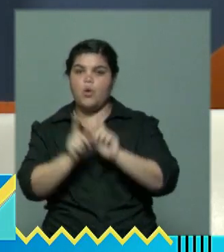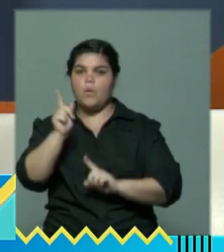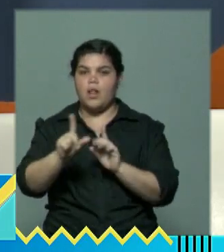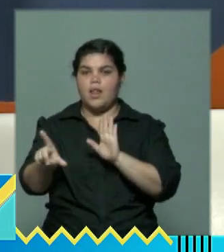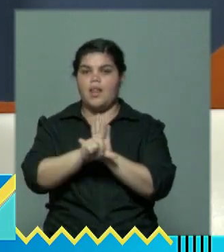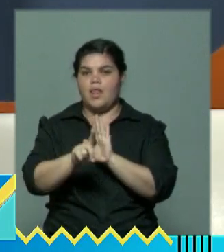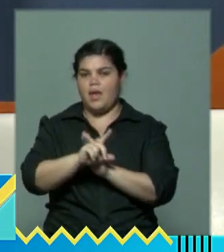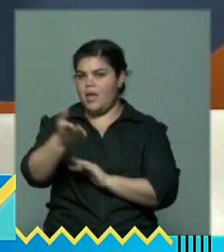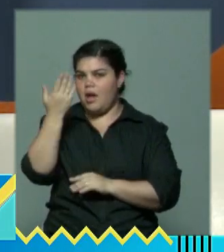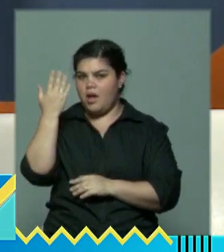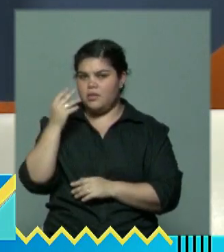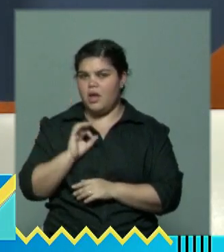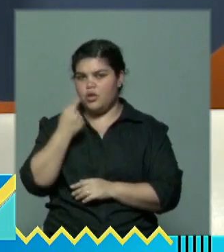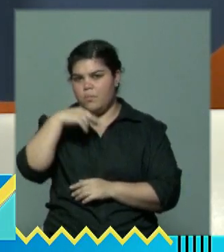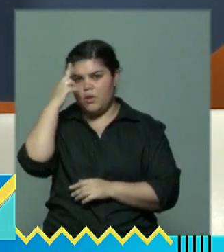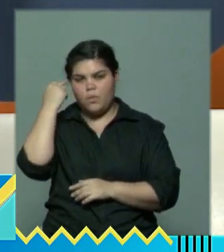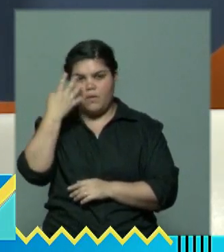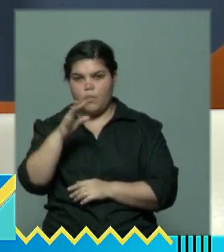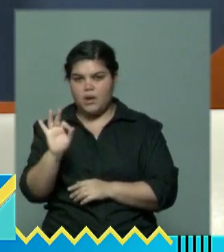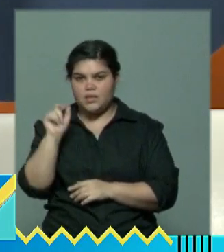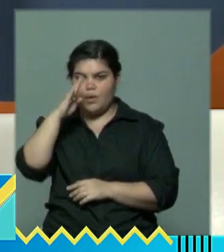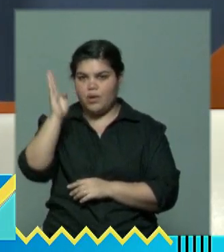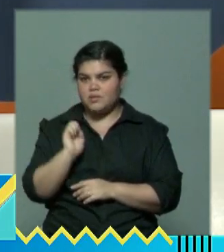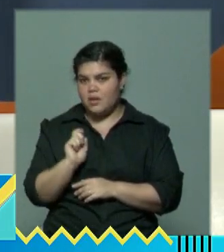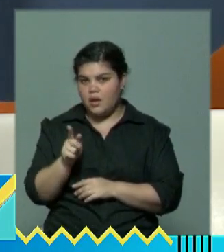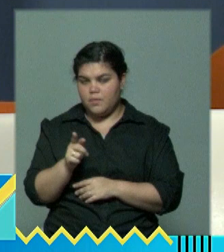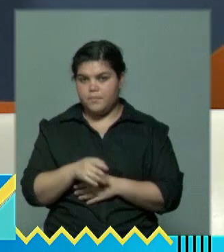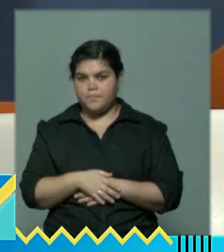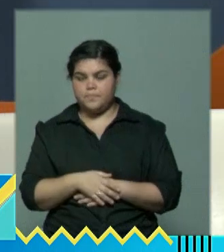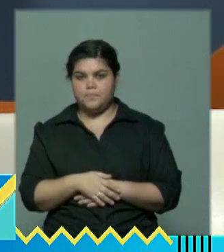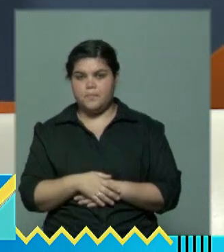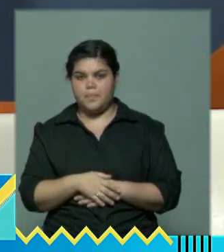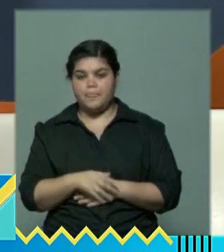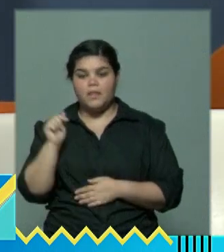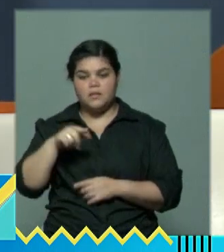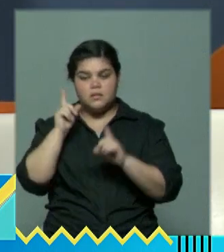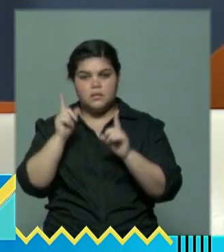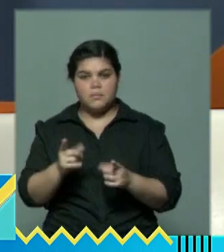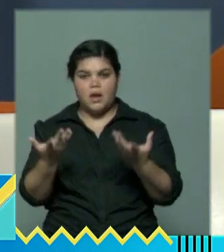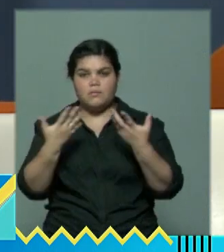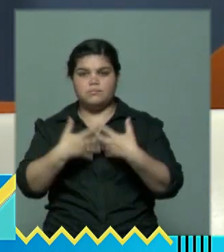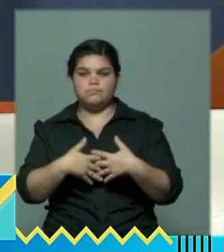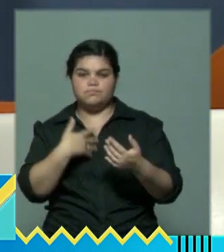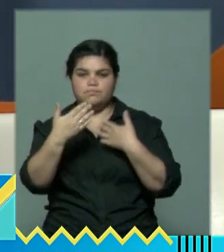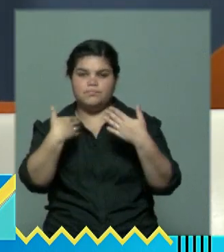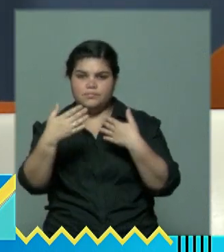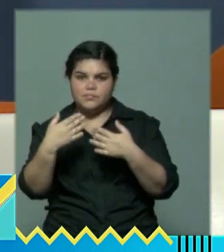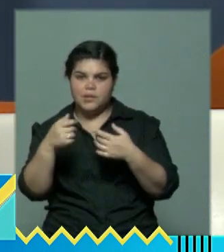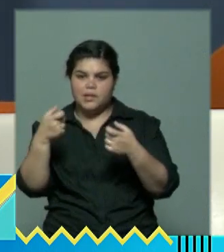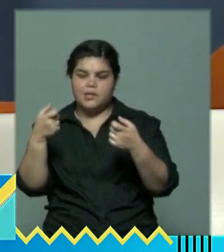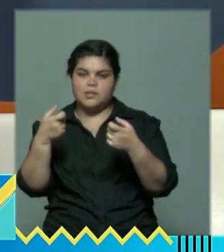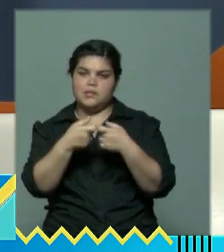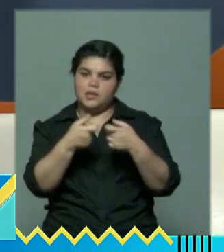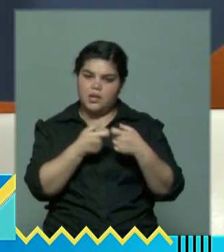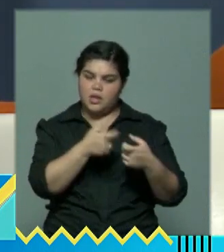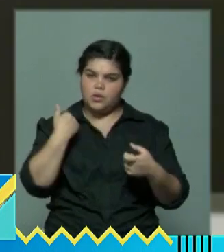de mediados de los 40 de Brasil. Inclusive en cuanto hablamos de la afiliación, digo, y el modelo sindical argentino, que hay